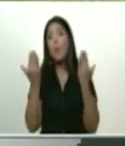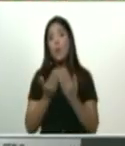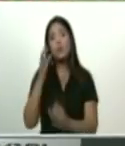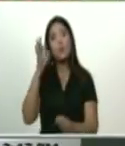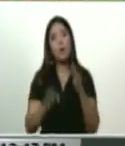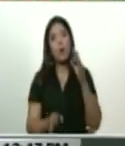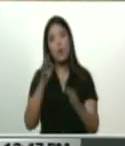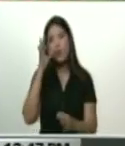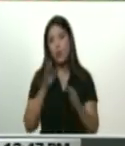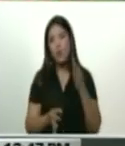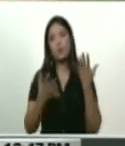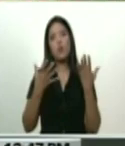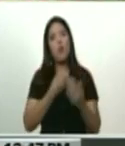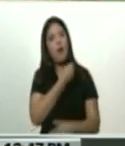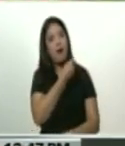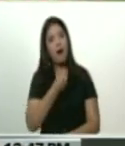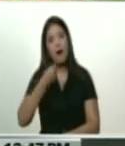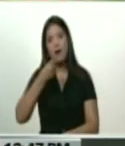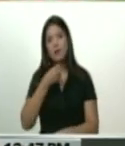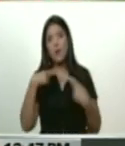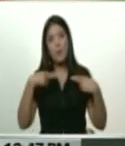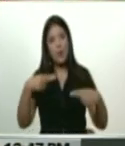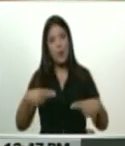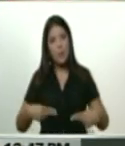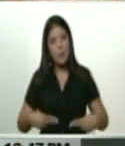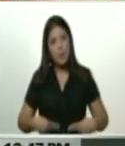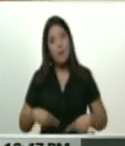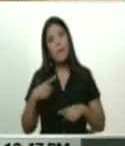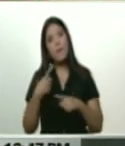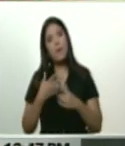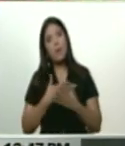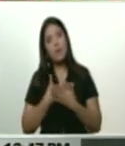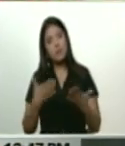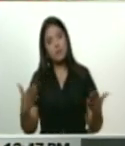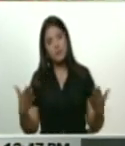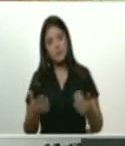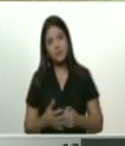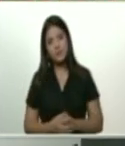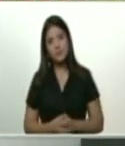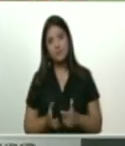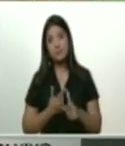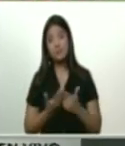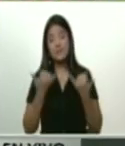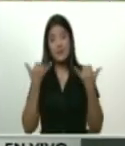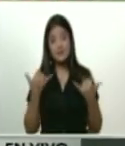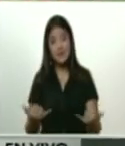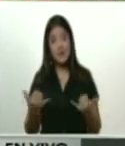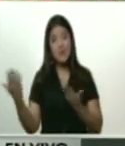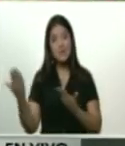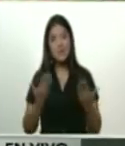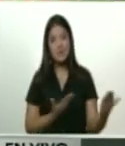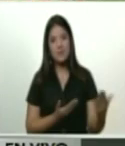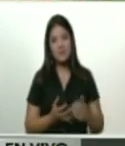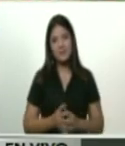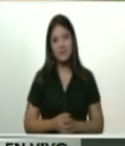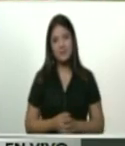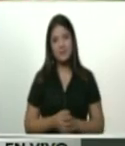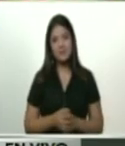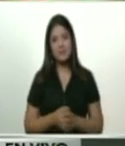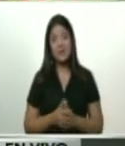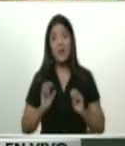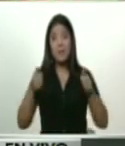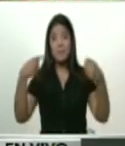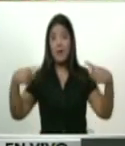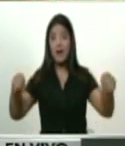justo, un canto por la humanidad más humana, diría Ali Primera. Así que desde ya, bienvenidos y bienvenidas. Suena